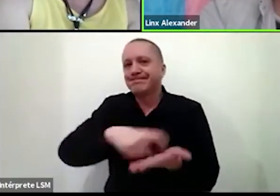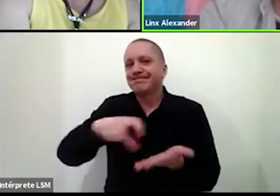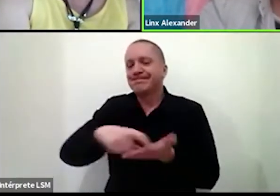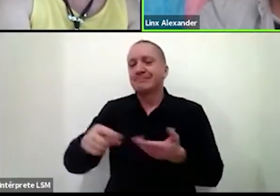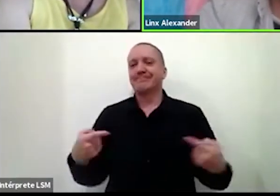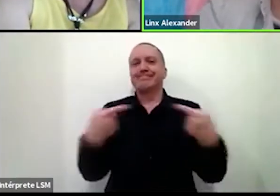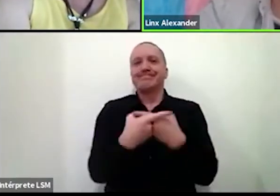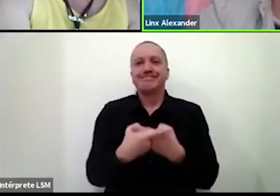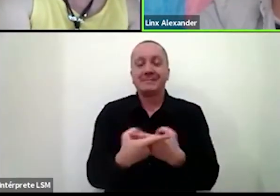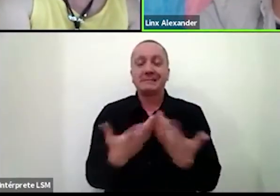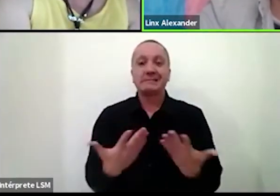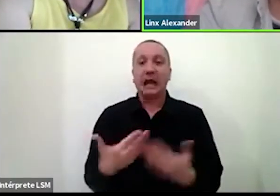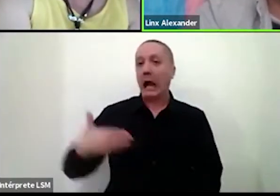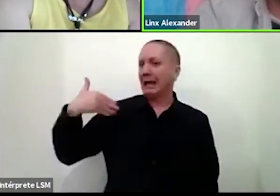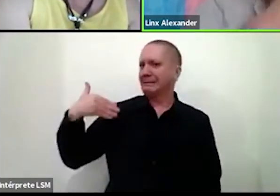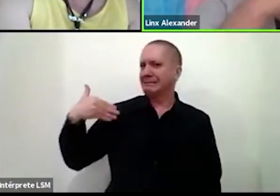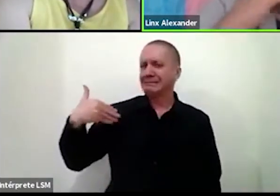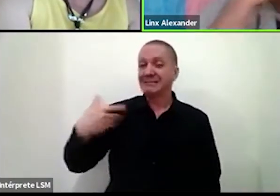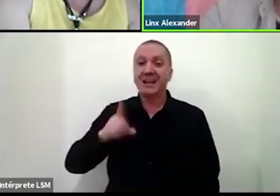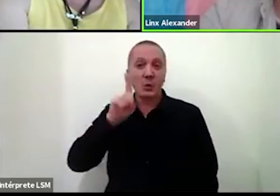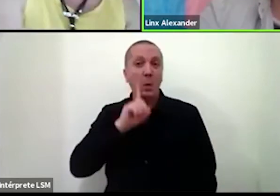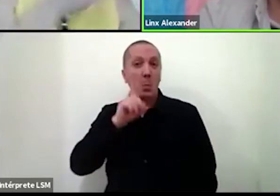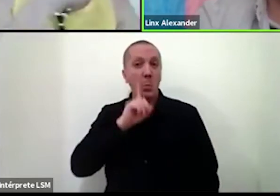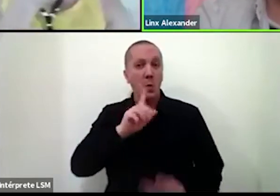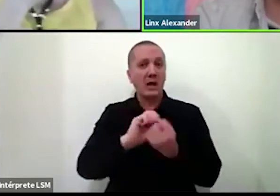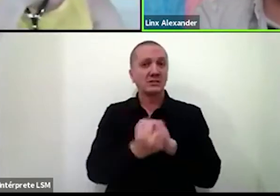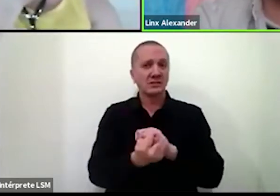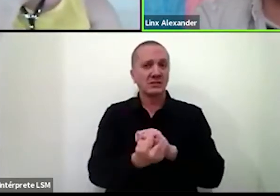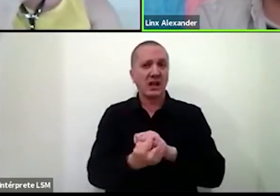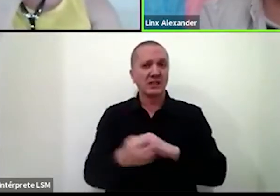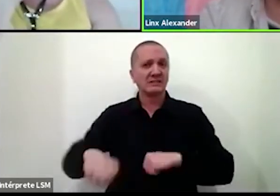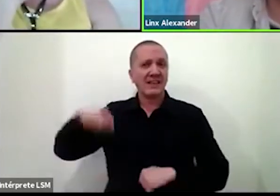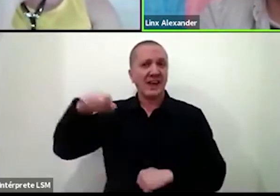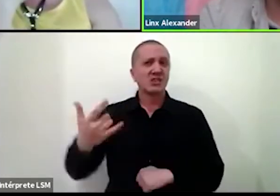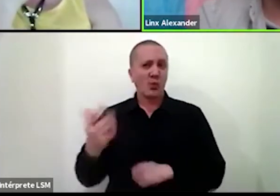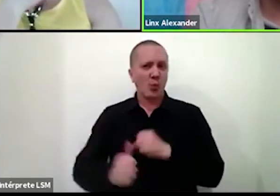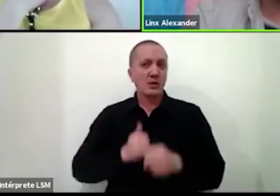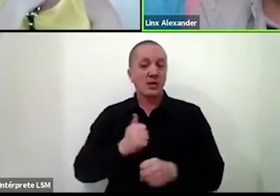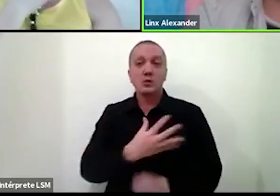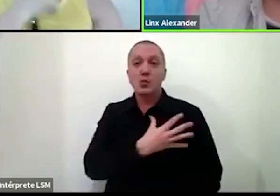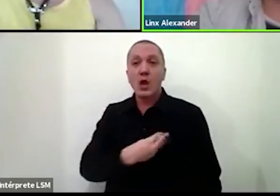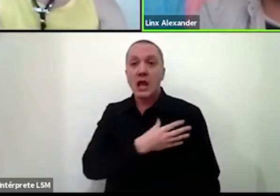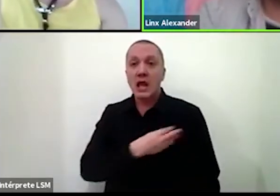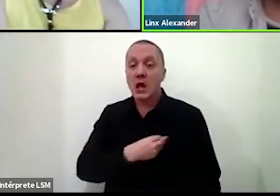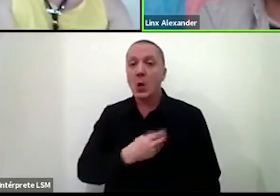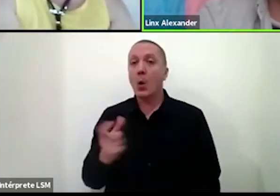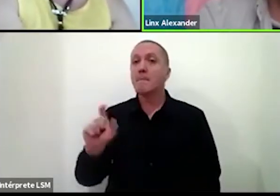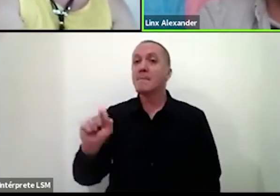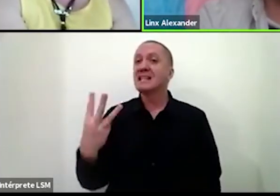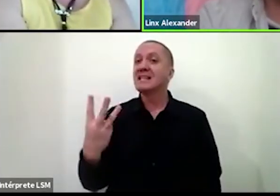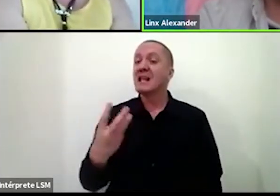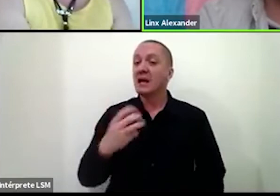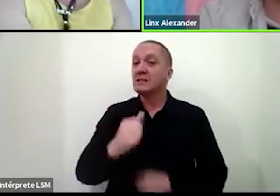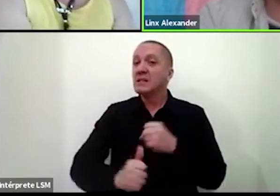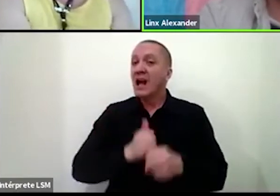El caso más reciente que tenemos es de una mujer trans de 50 años con un hijo de 23 enfermo de cáncer. Fue amenazada e insultada